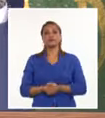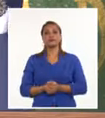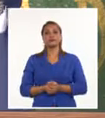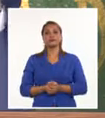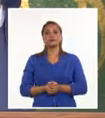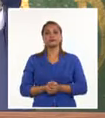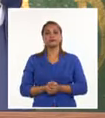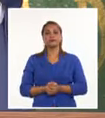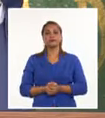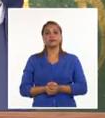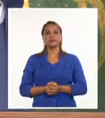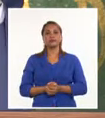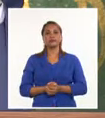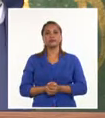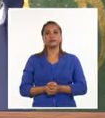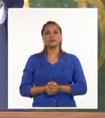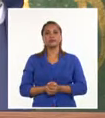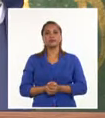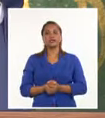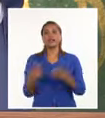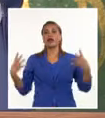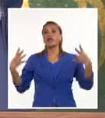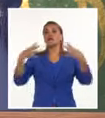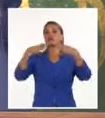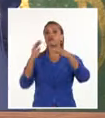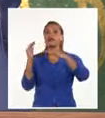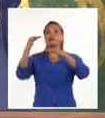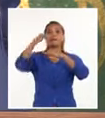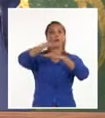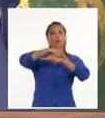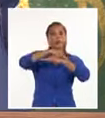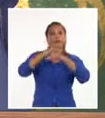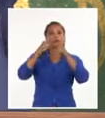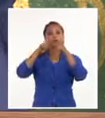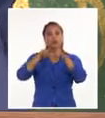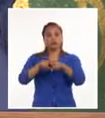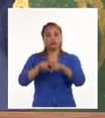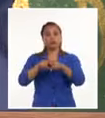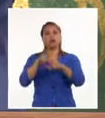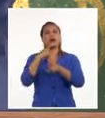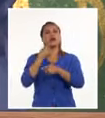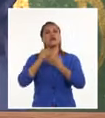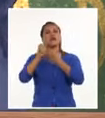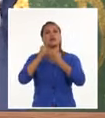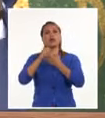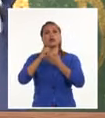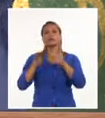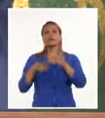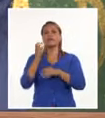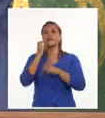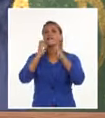por Conviasa, la línea aérea venezolana, ha ayudado a salvar muchísimas vidas